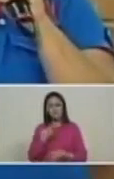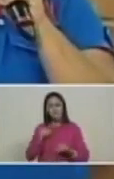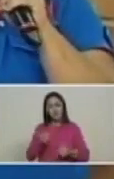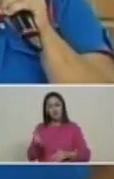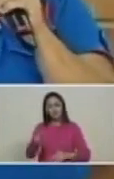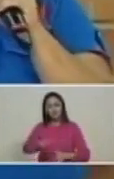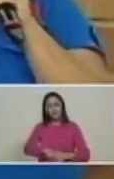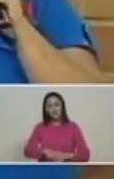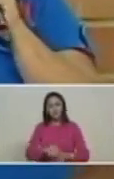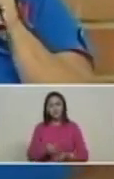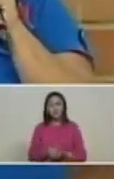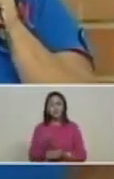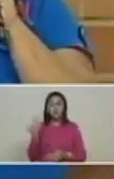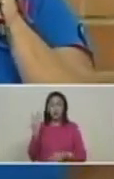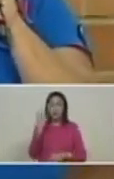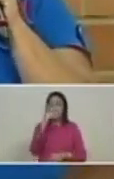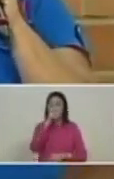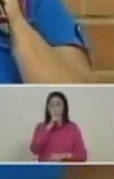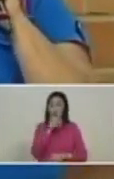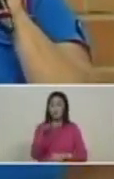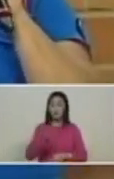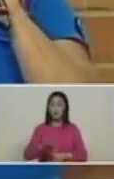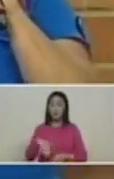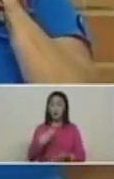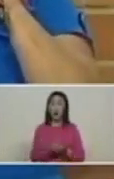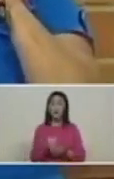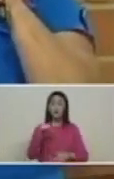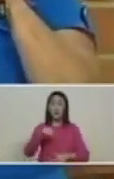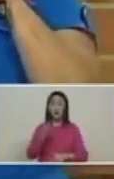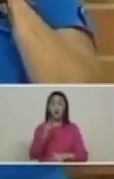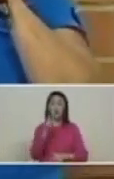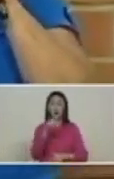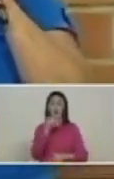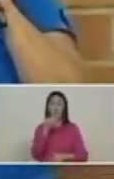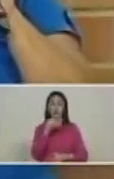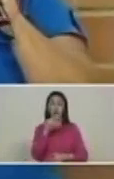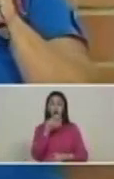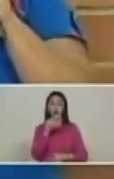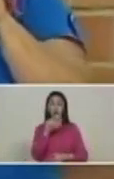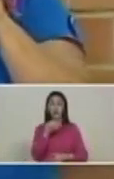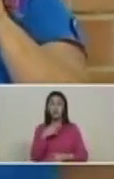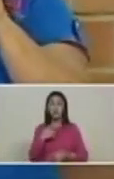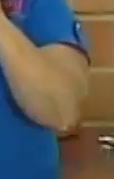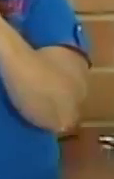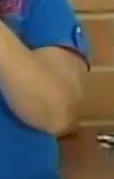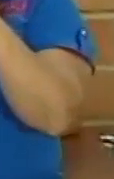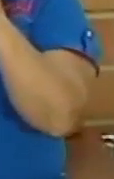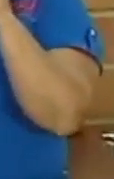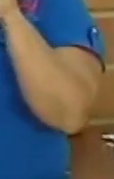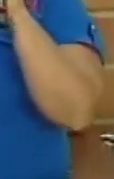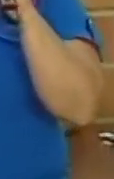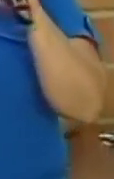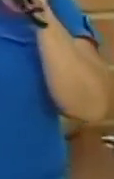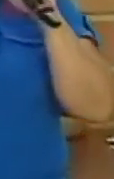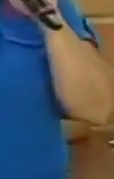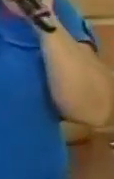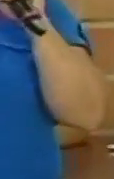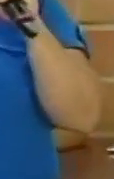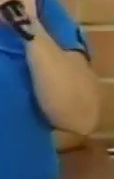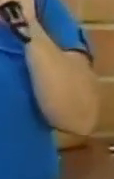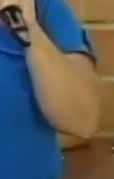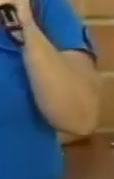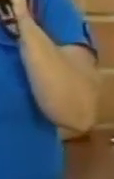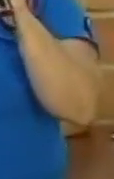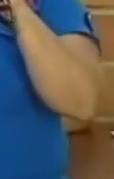hace 4 años. Hasta hoy a las 3 de la tarde estuve yo con mi hijo reunida y después me dieron la triste